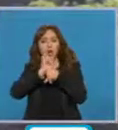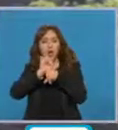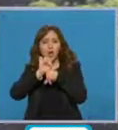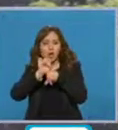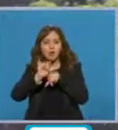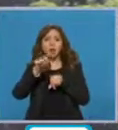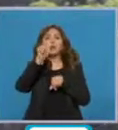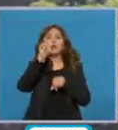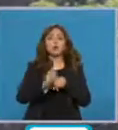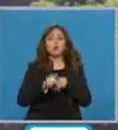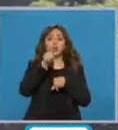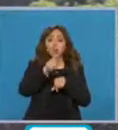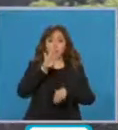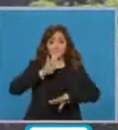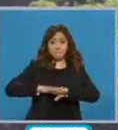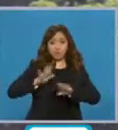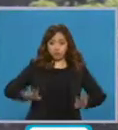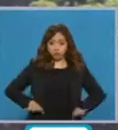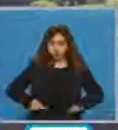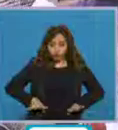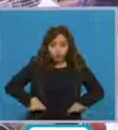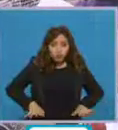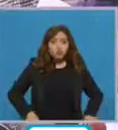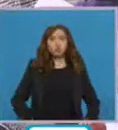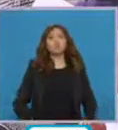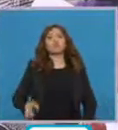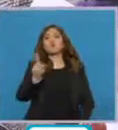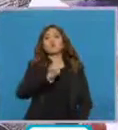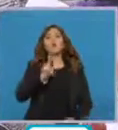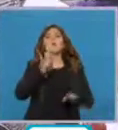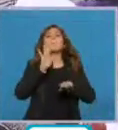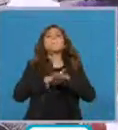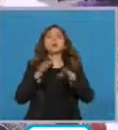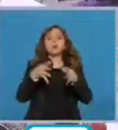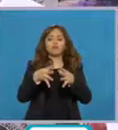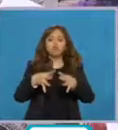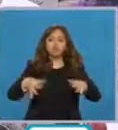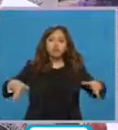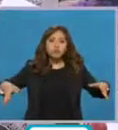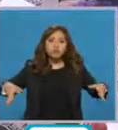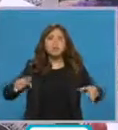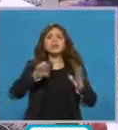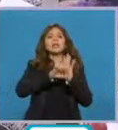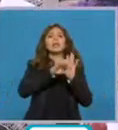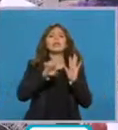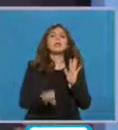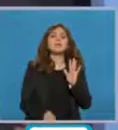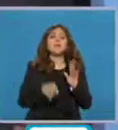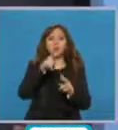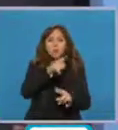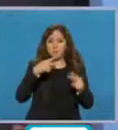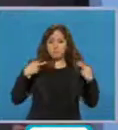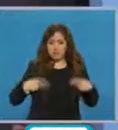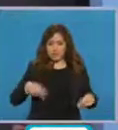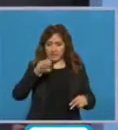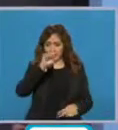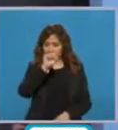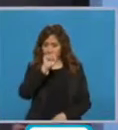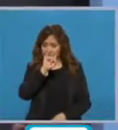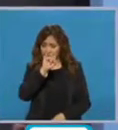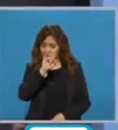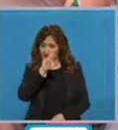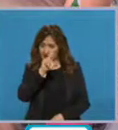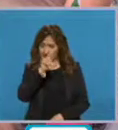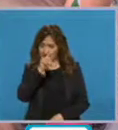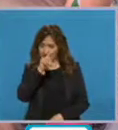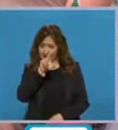no esté tan amplia para que no siga ampliando más las caderas. Exacto. Un corte estilo sirena, digamos, Un ¿le corte convendría estilo